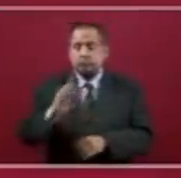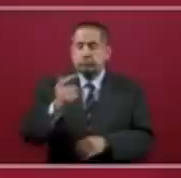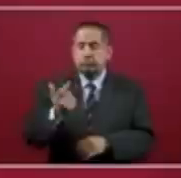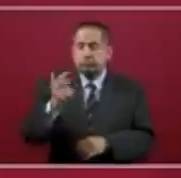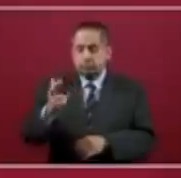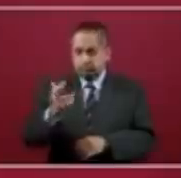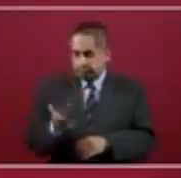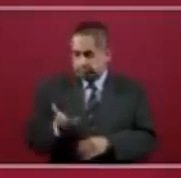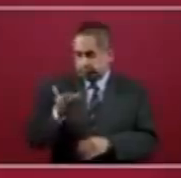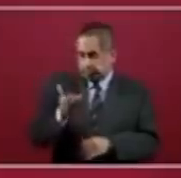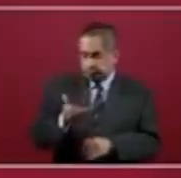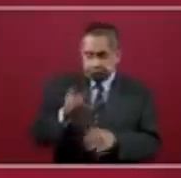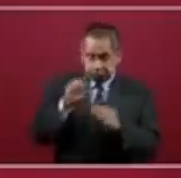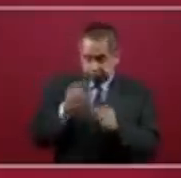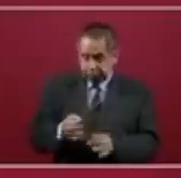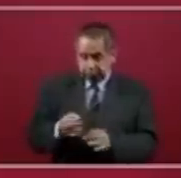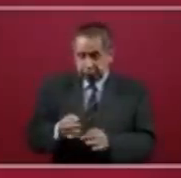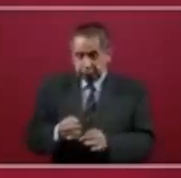General,